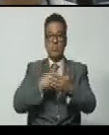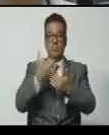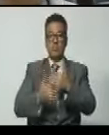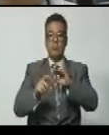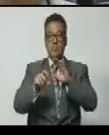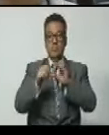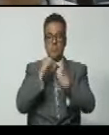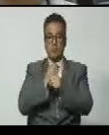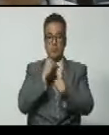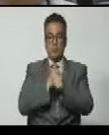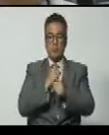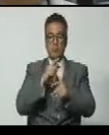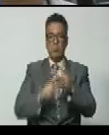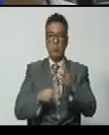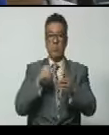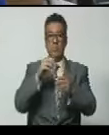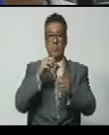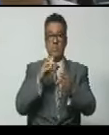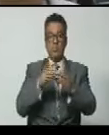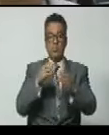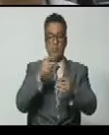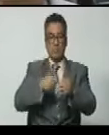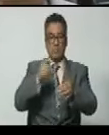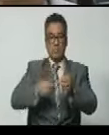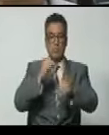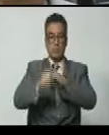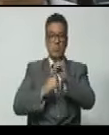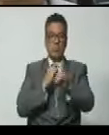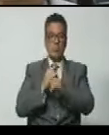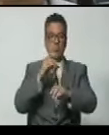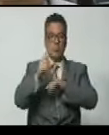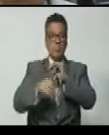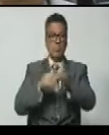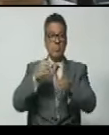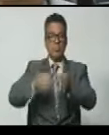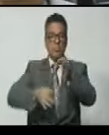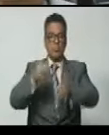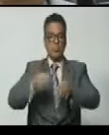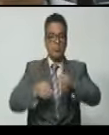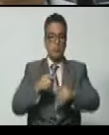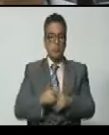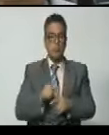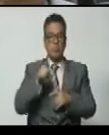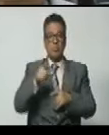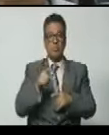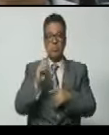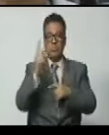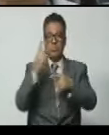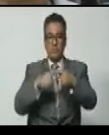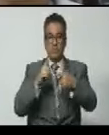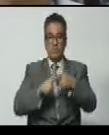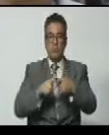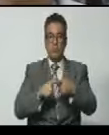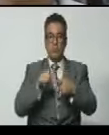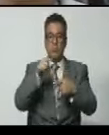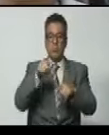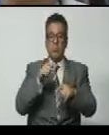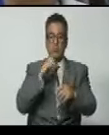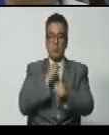trabajo para la Corte Penal Internacional y la Corte Internacional de Justicia como una prioridad de su